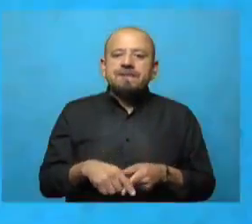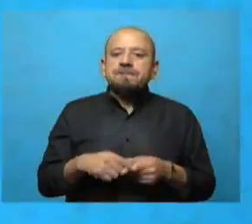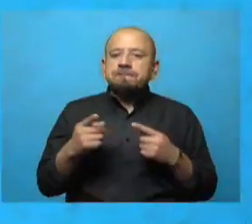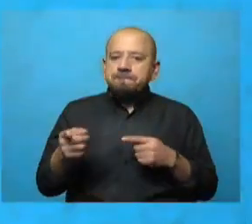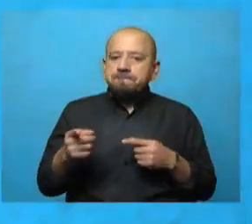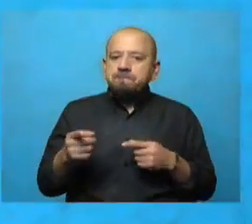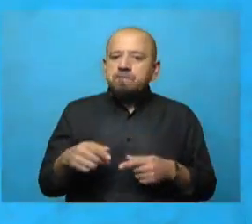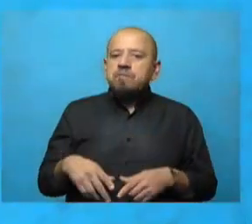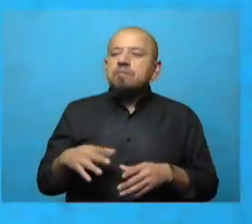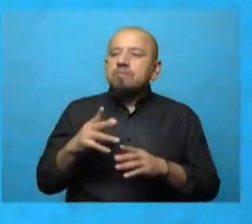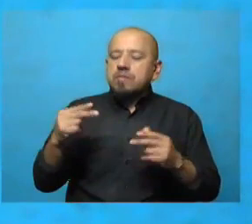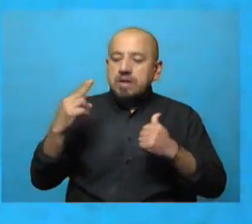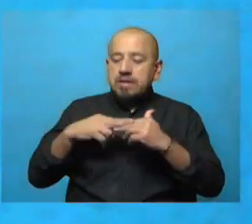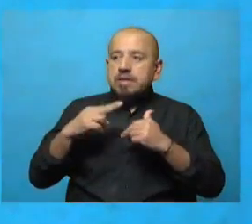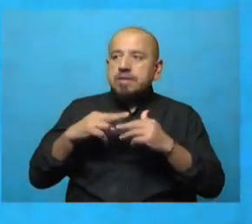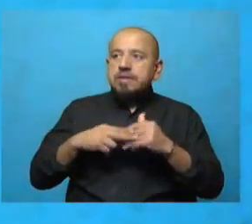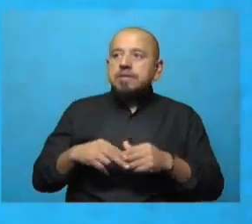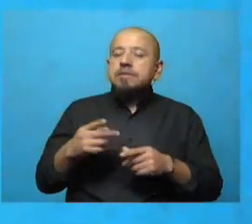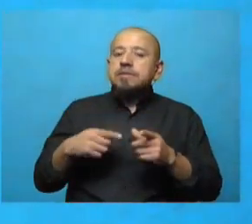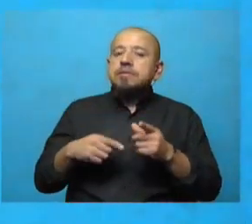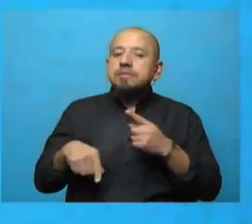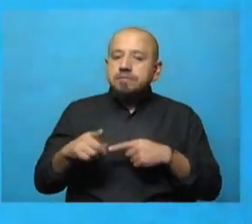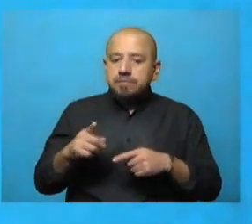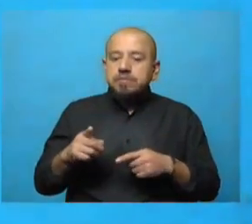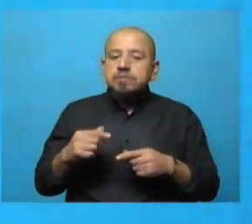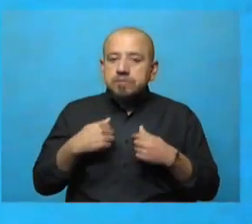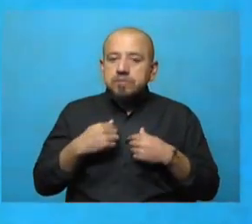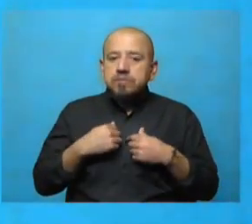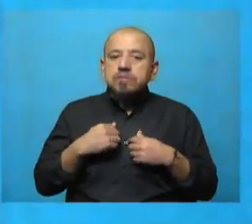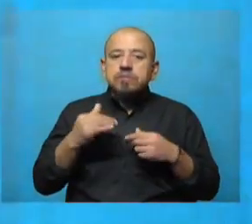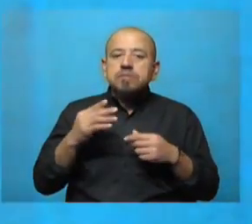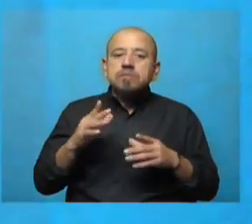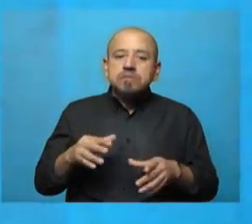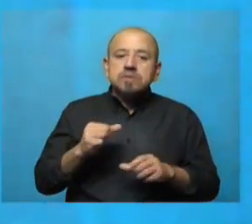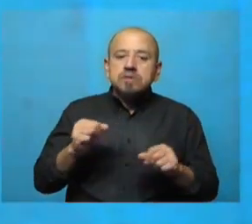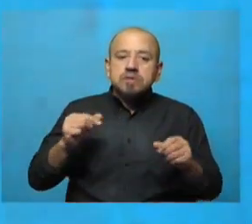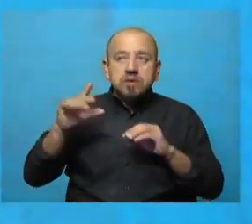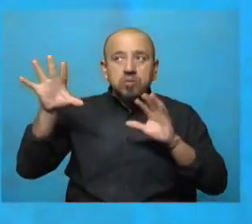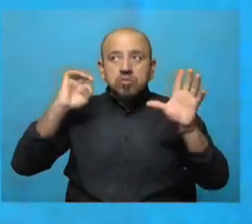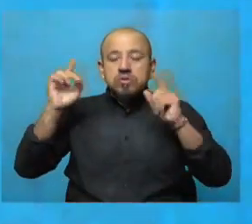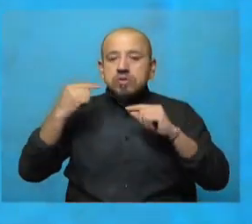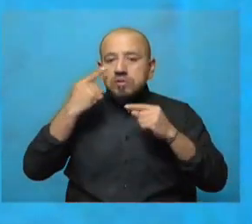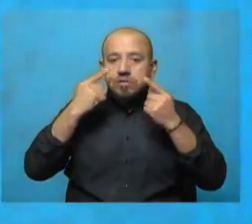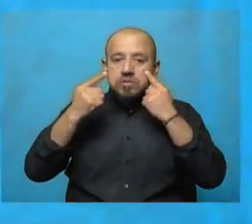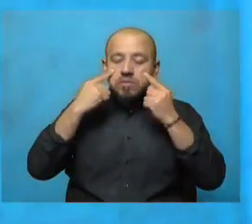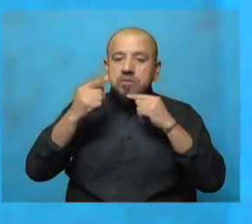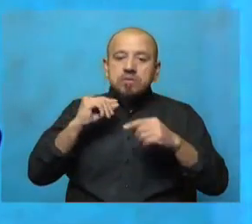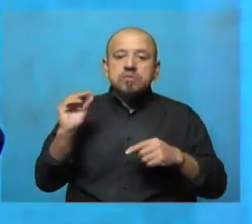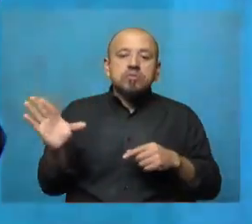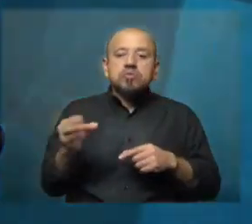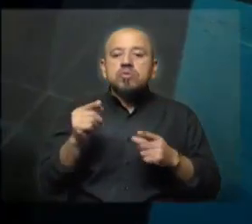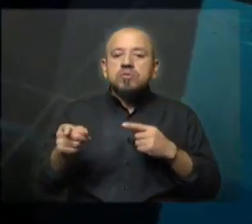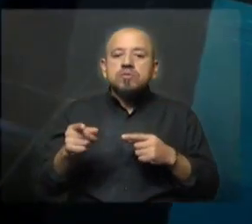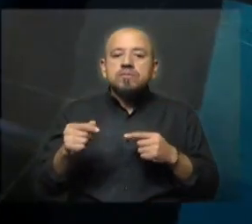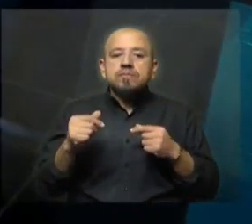te permite internet un montón de facilidades Yo también todos podemos escuchar y ver y consumir que alguien